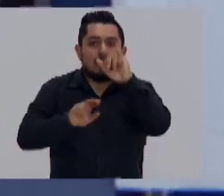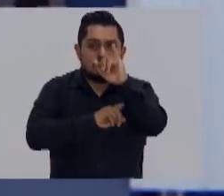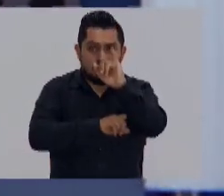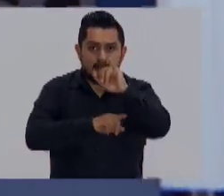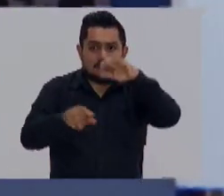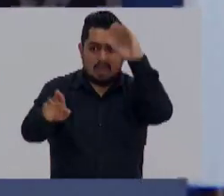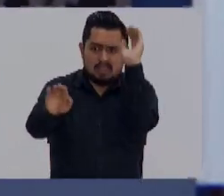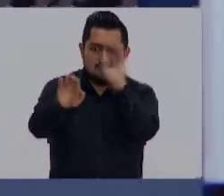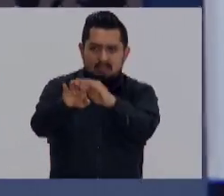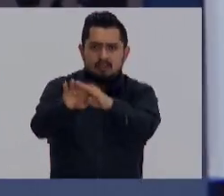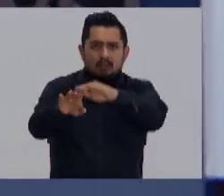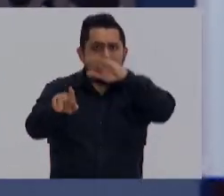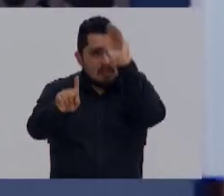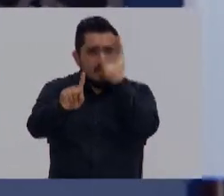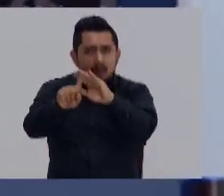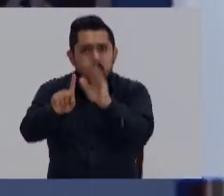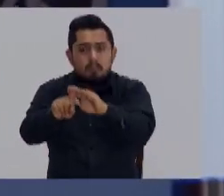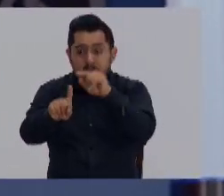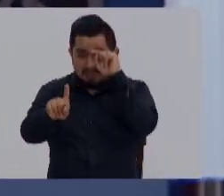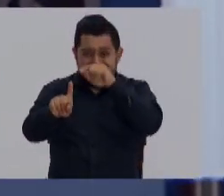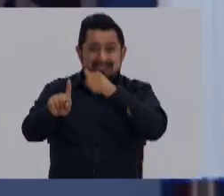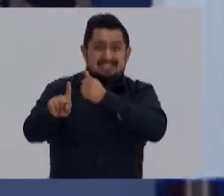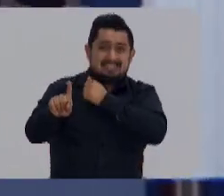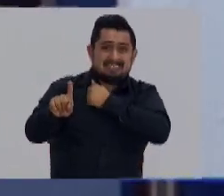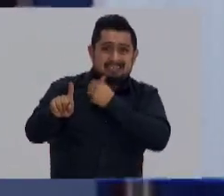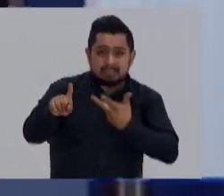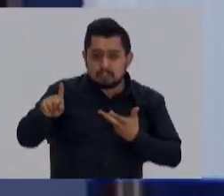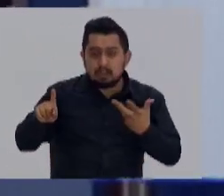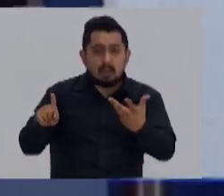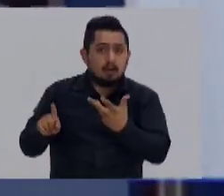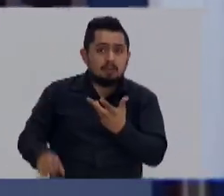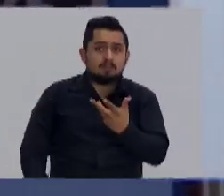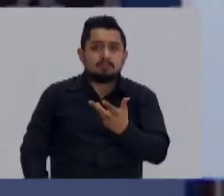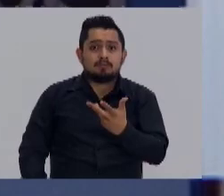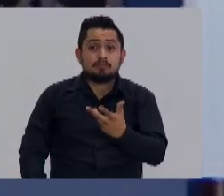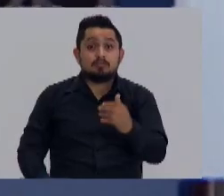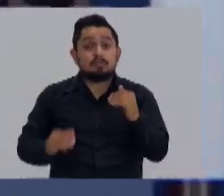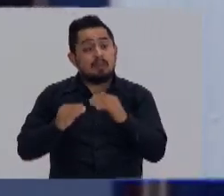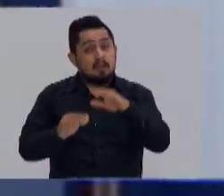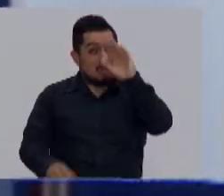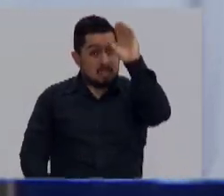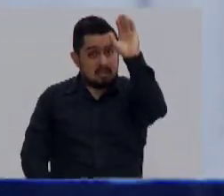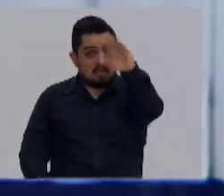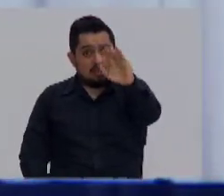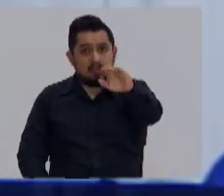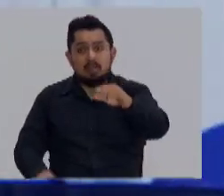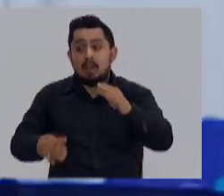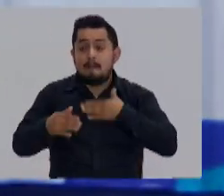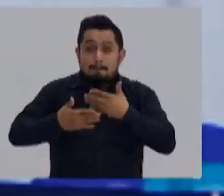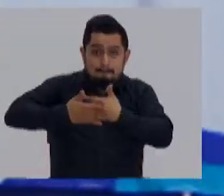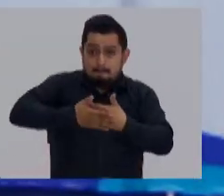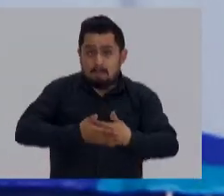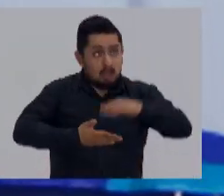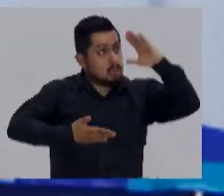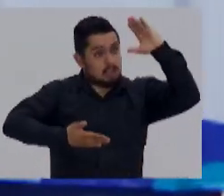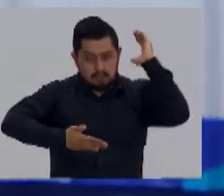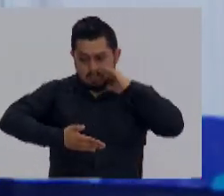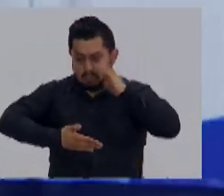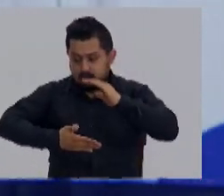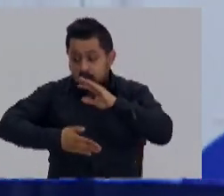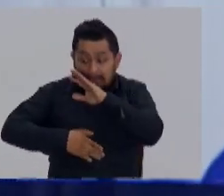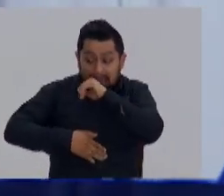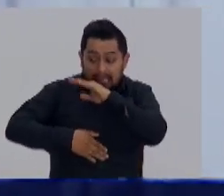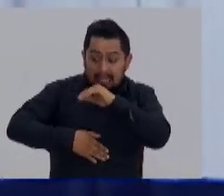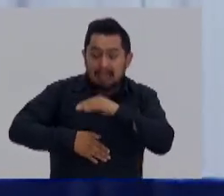ministerio. Porque ese es nuestro deber. Así cuando Dios llame a nuestros hijos, le va a decir: